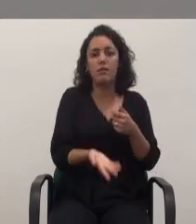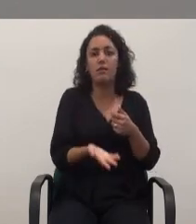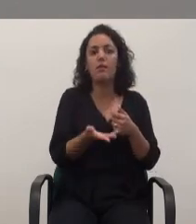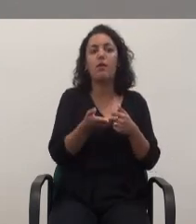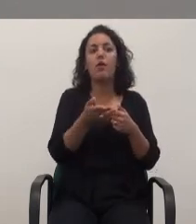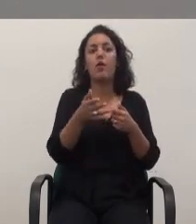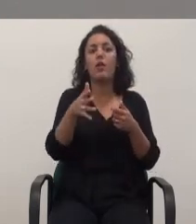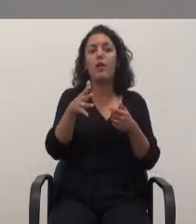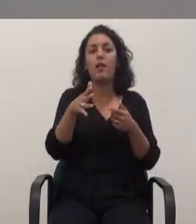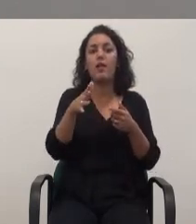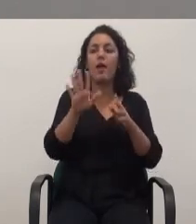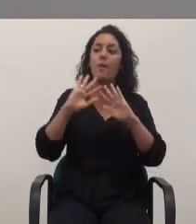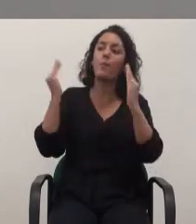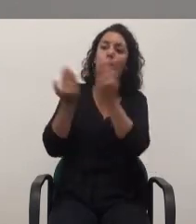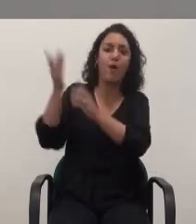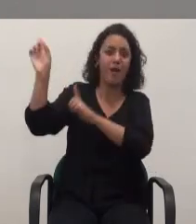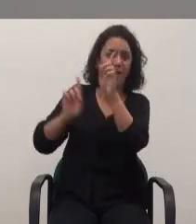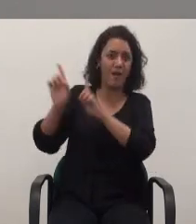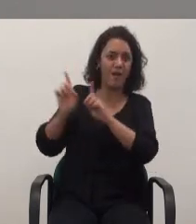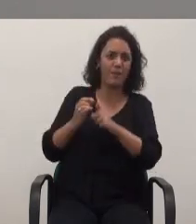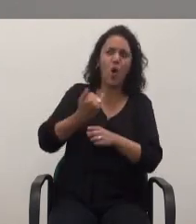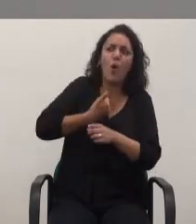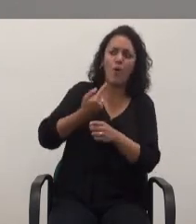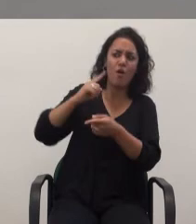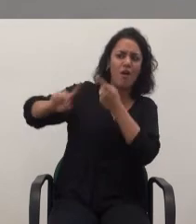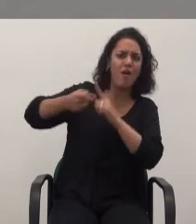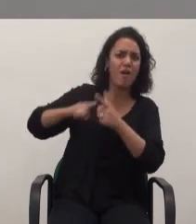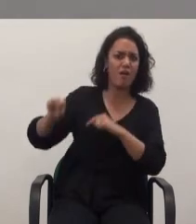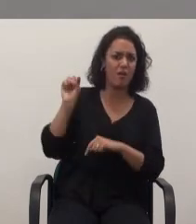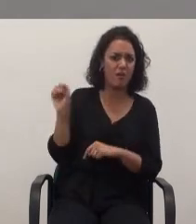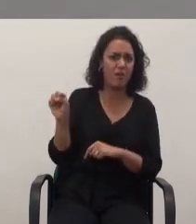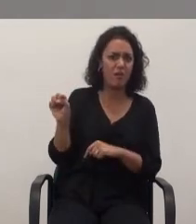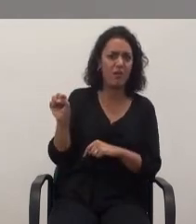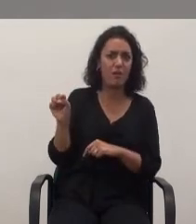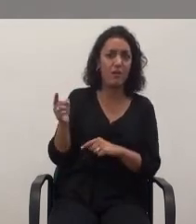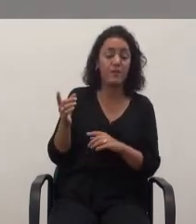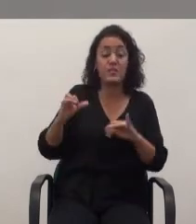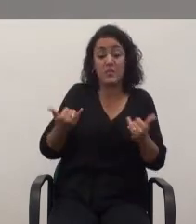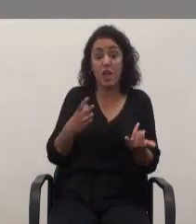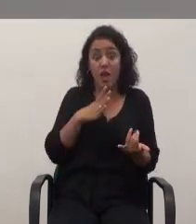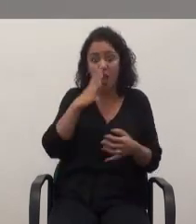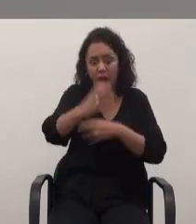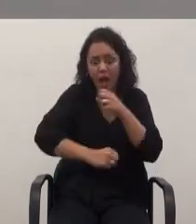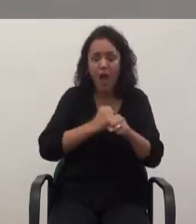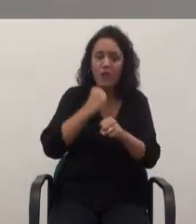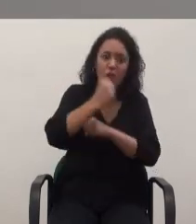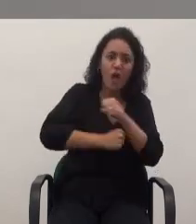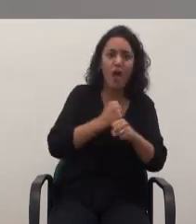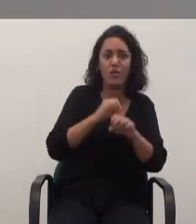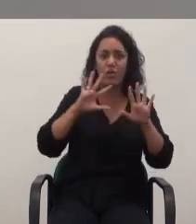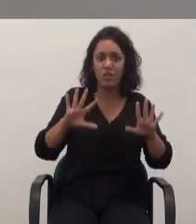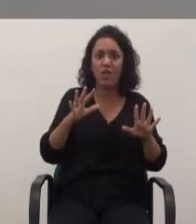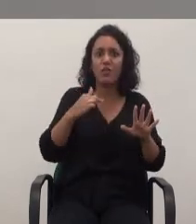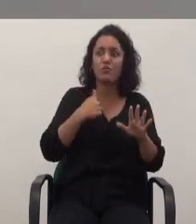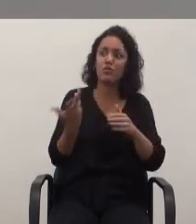los años en los que el ISEF ha estado transitando la Universidad de la República, pero también el escenario nacional ha cambiado